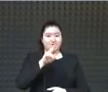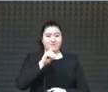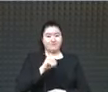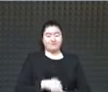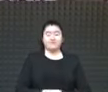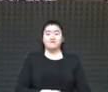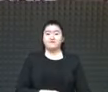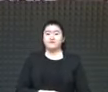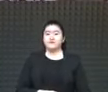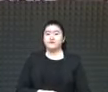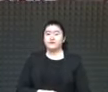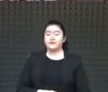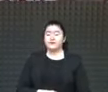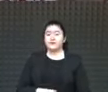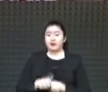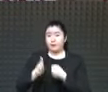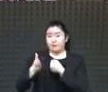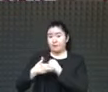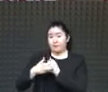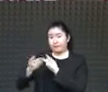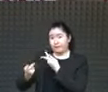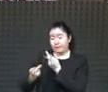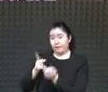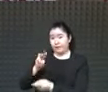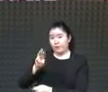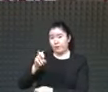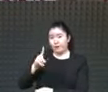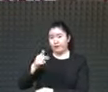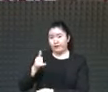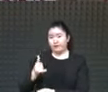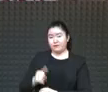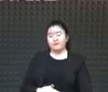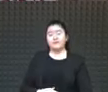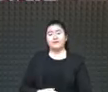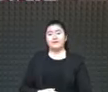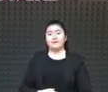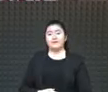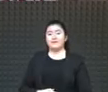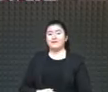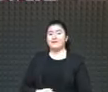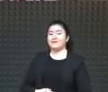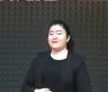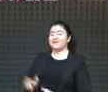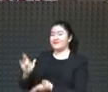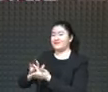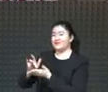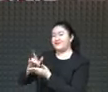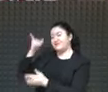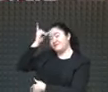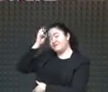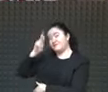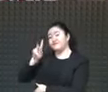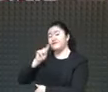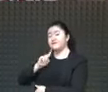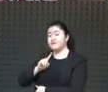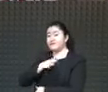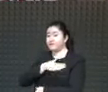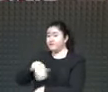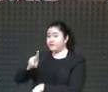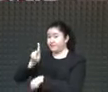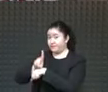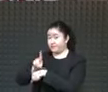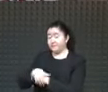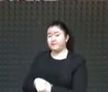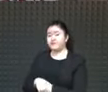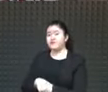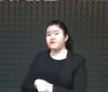pregunta, Wendy Roa, de Grupo Imagen. Gracias, doctora. Muy buenos días. Con relación al tema, ¿a partir de cuándo va